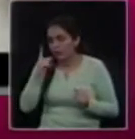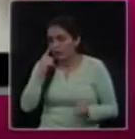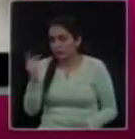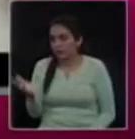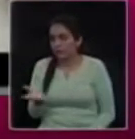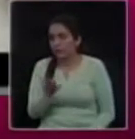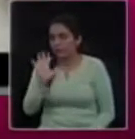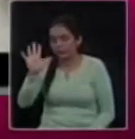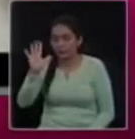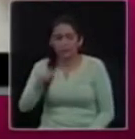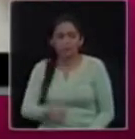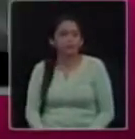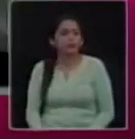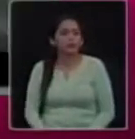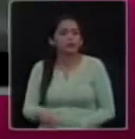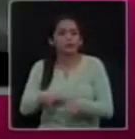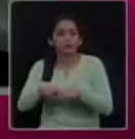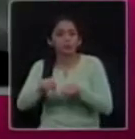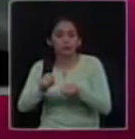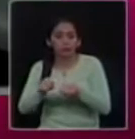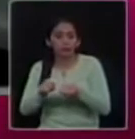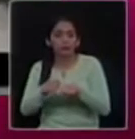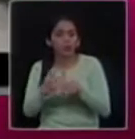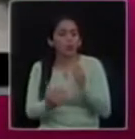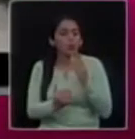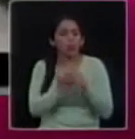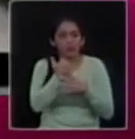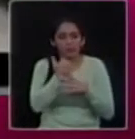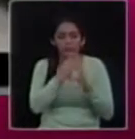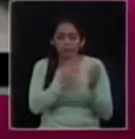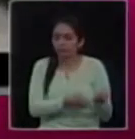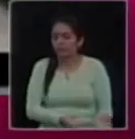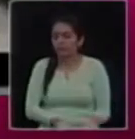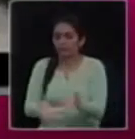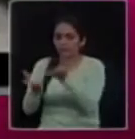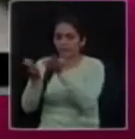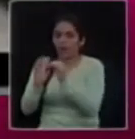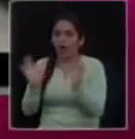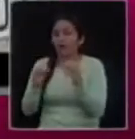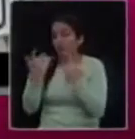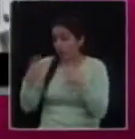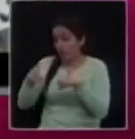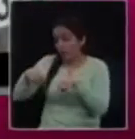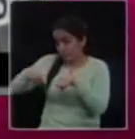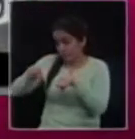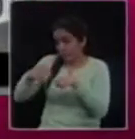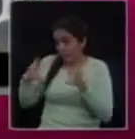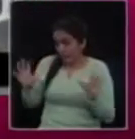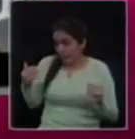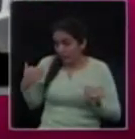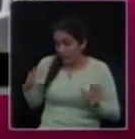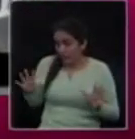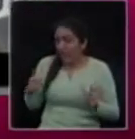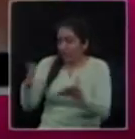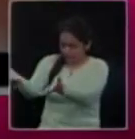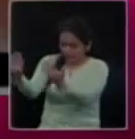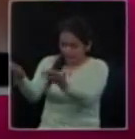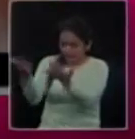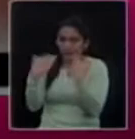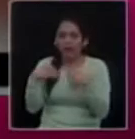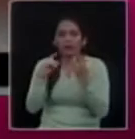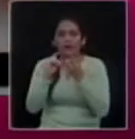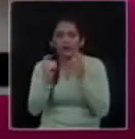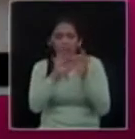y la transformo. Si ya tiene la moto, me trae, le doy un mantenimiento, un ABC. Primero mecánico, hacemos de todo,